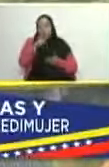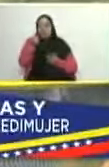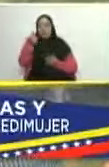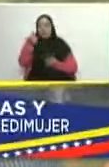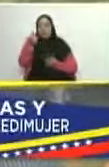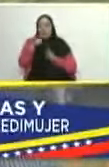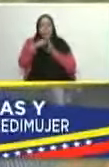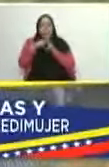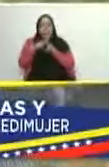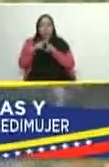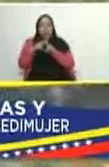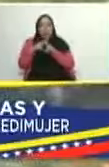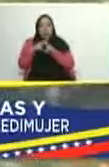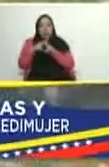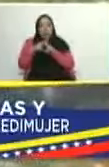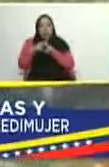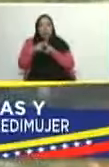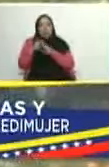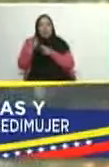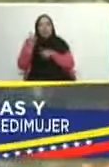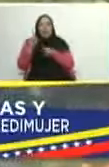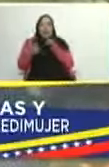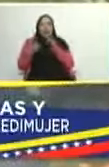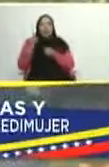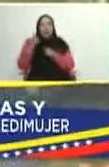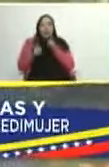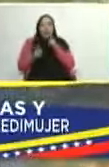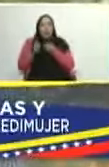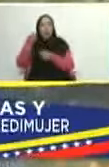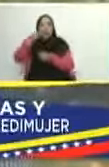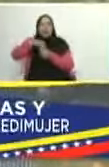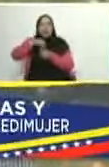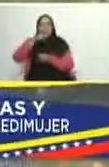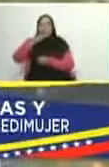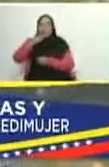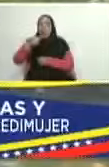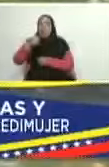doctora Barriera, en algún lugar se quedó.